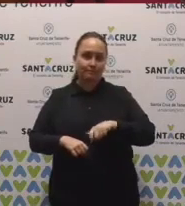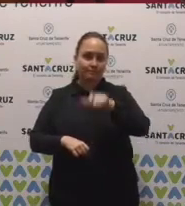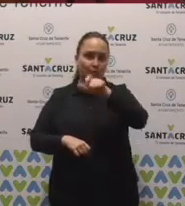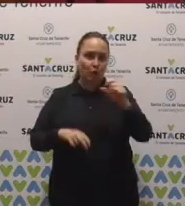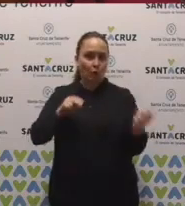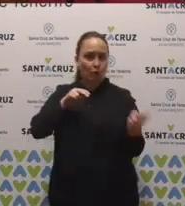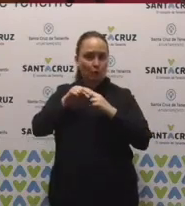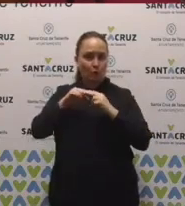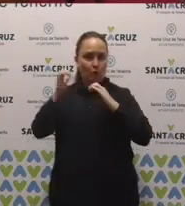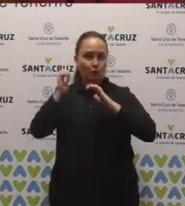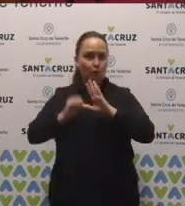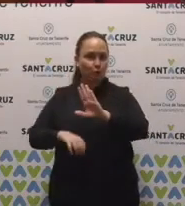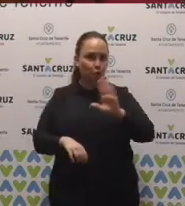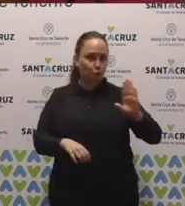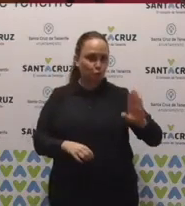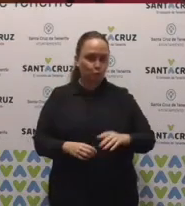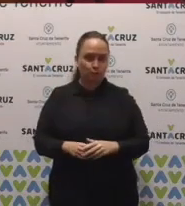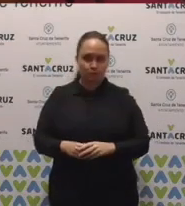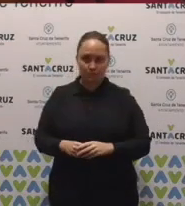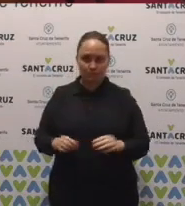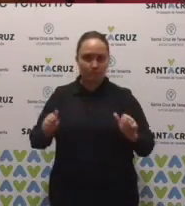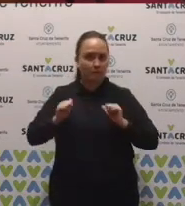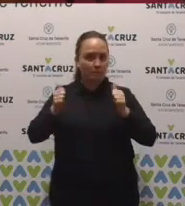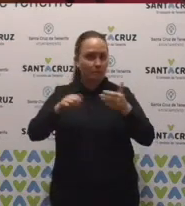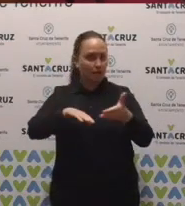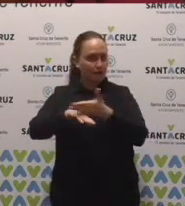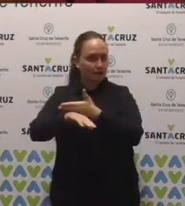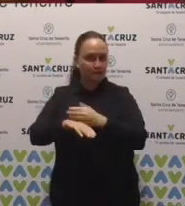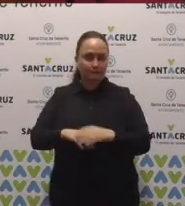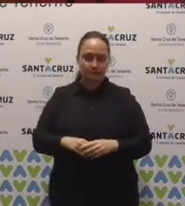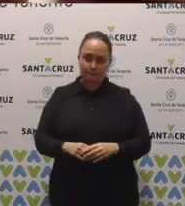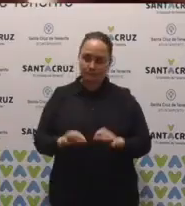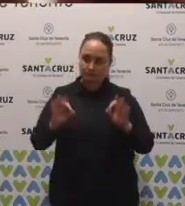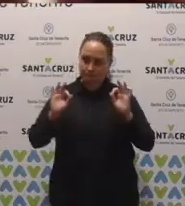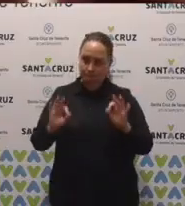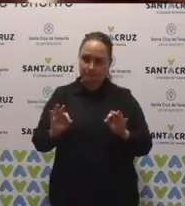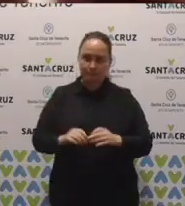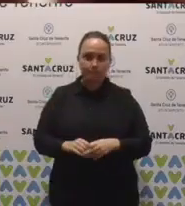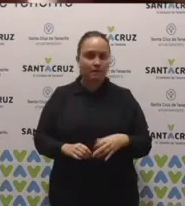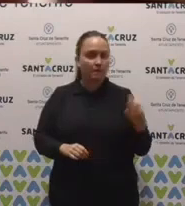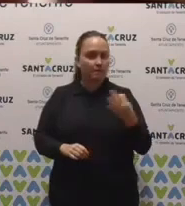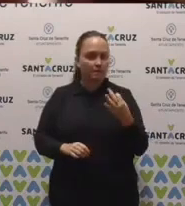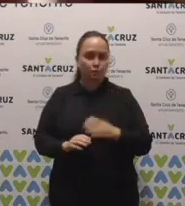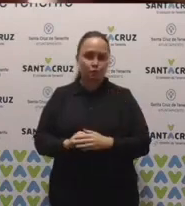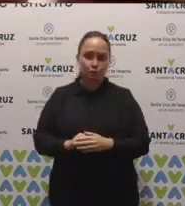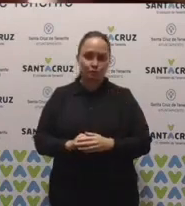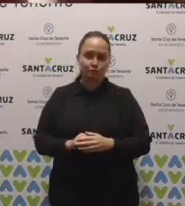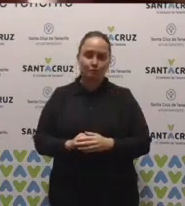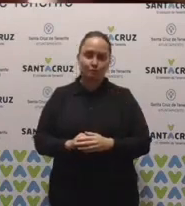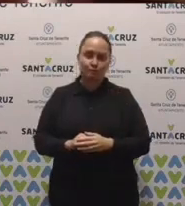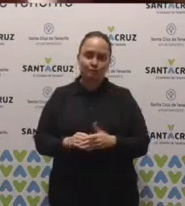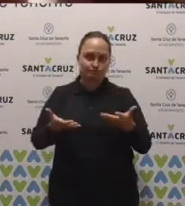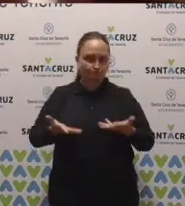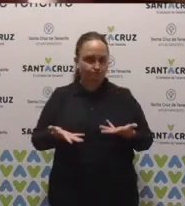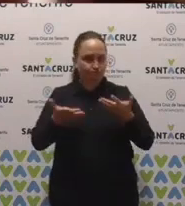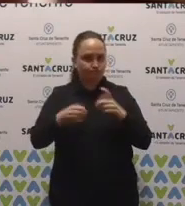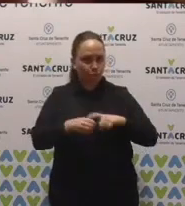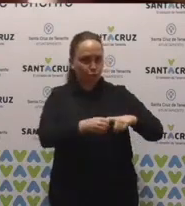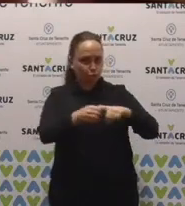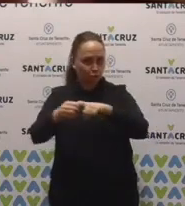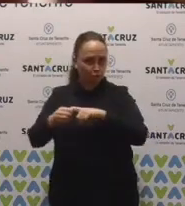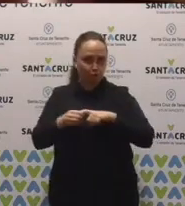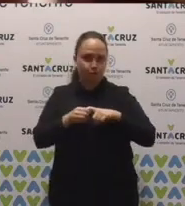antes de empezar en procede moja mostrar nuestra solidaridad con los afectados